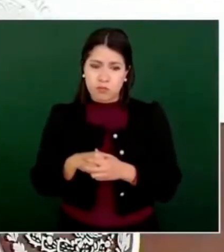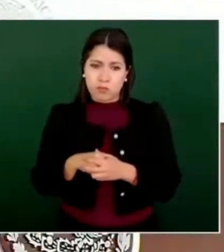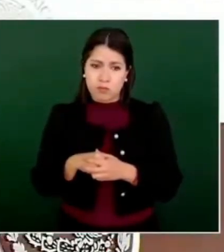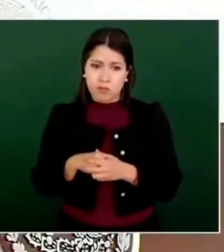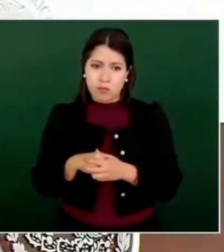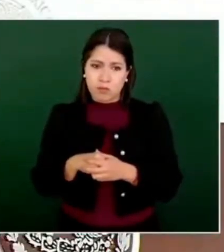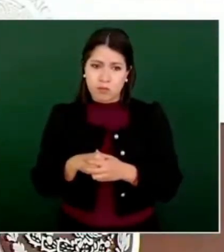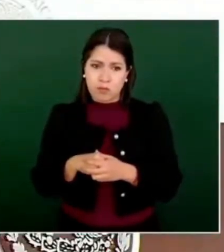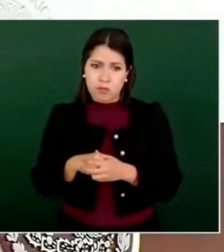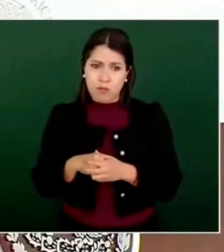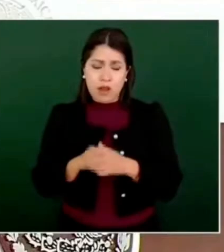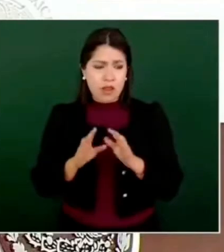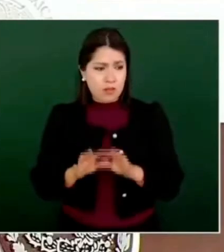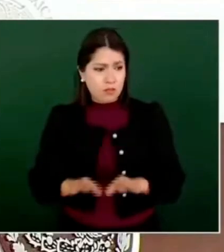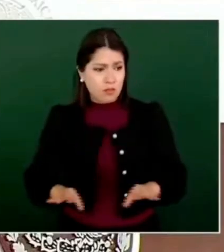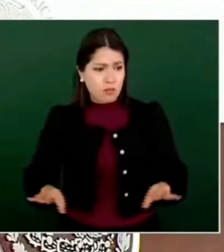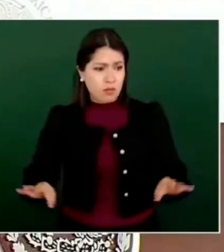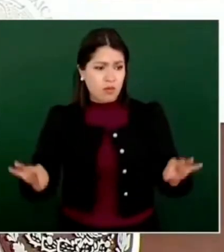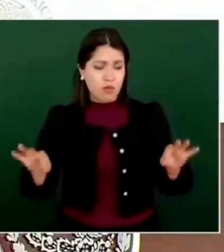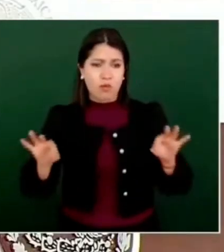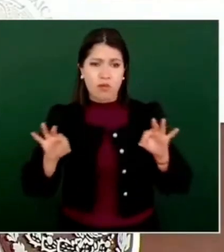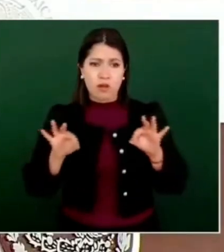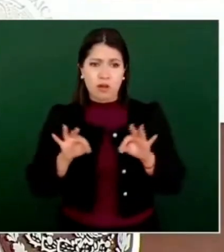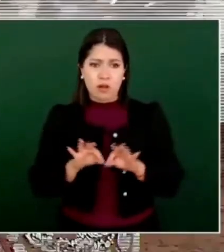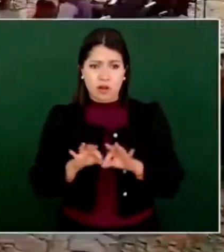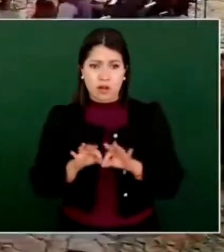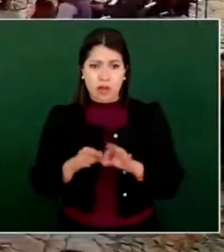Por eso es importante el tiempo que estamos viviendo,